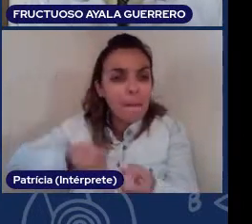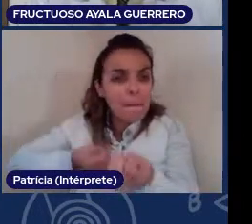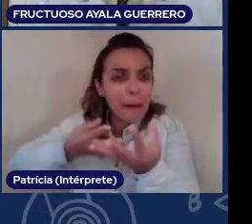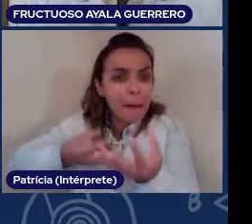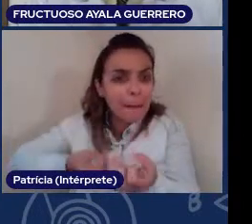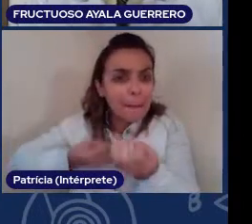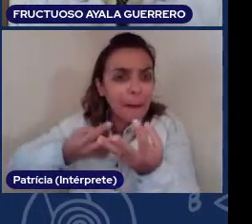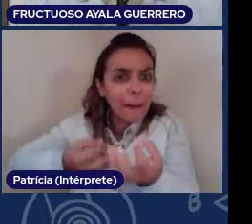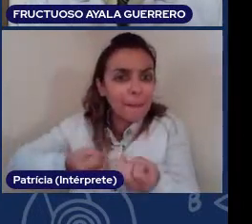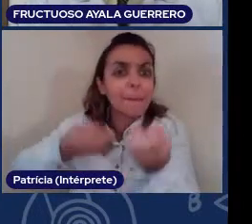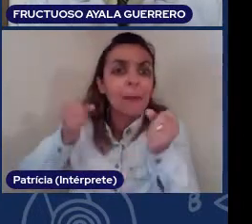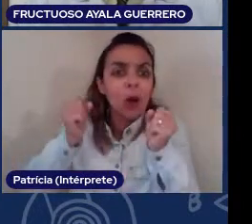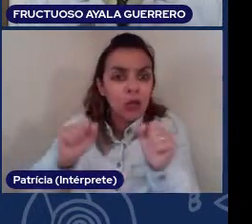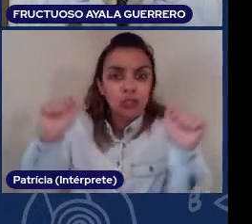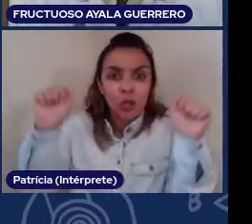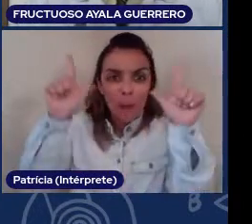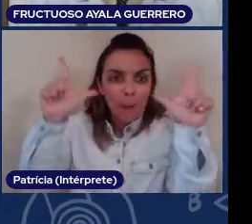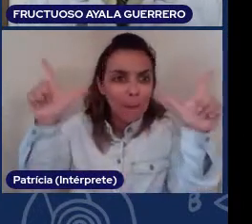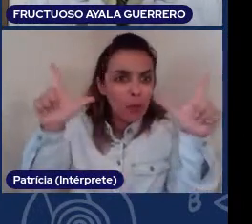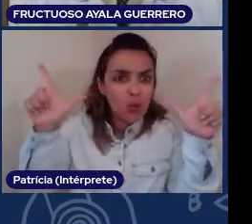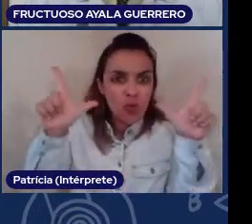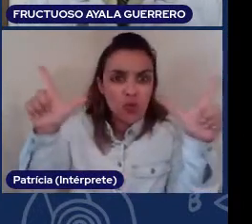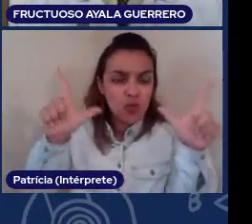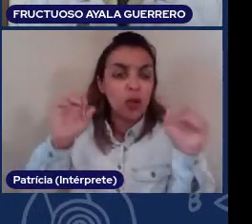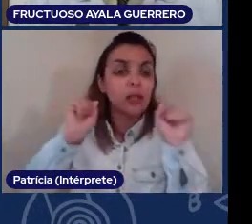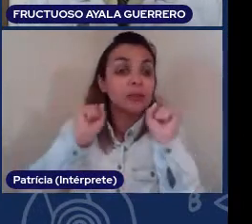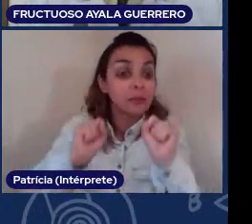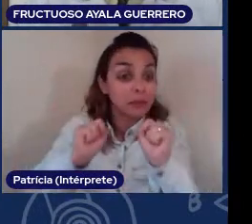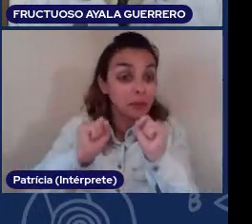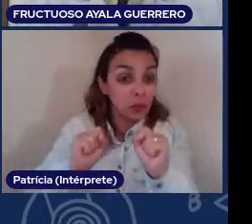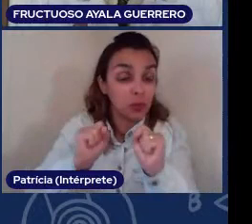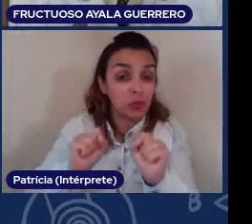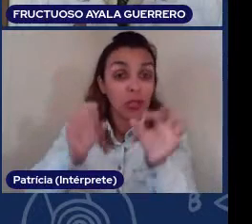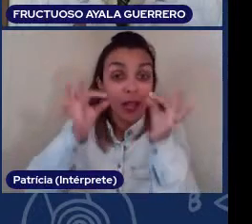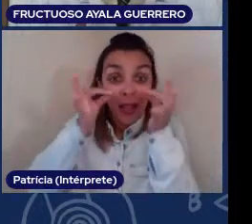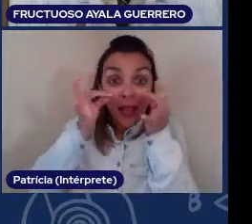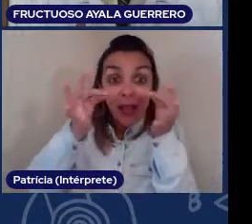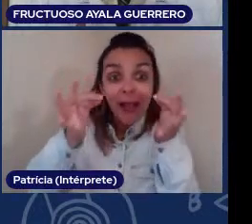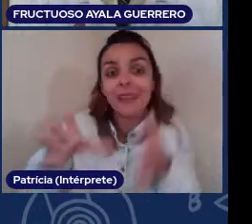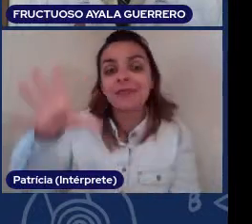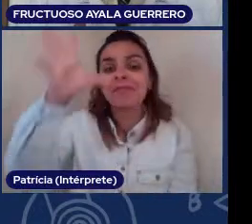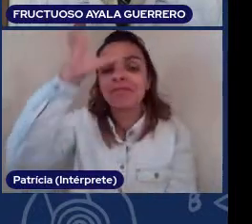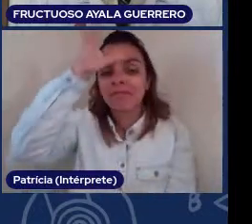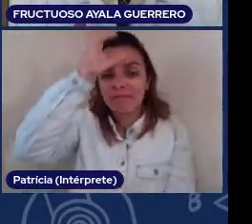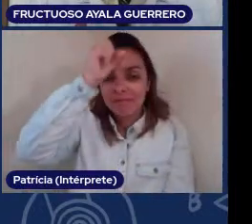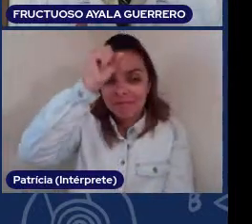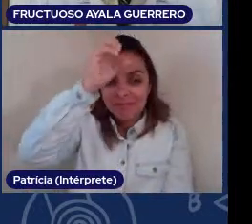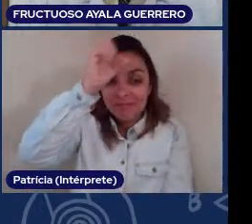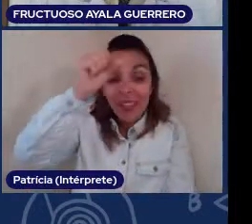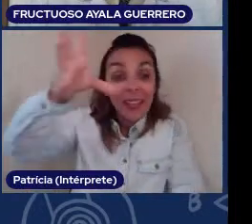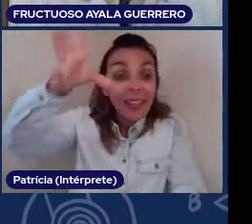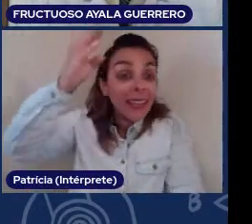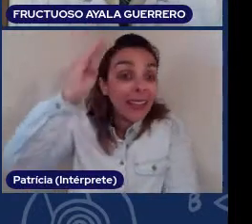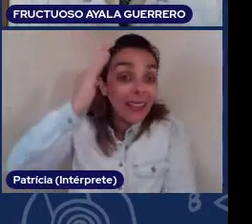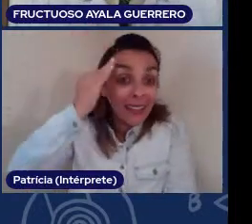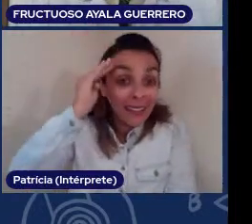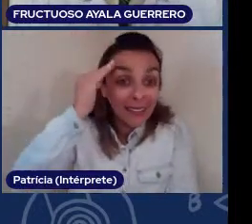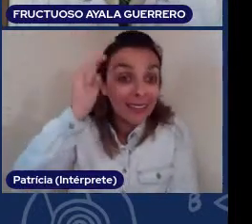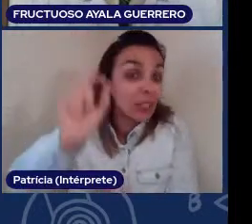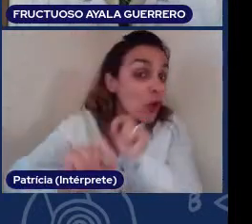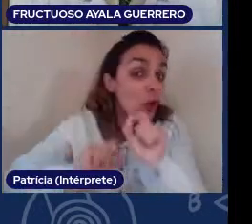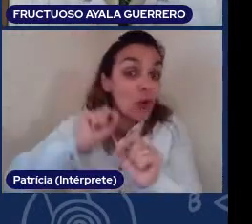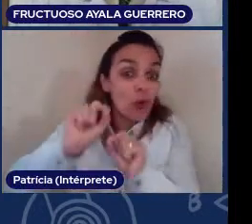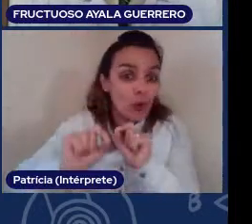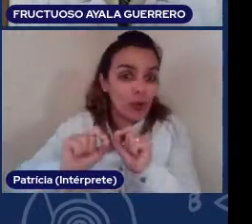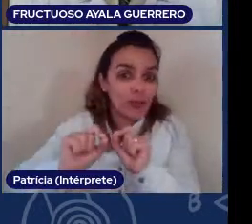muy despiertos para poder poner atención y entender lo que uno está describiendo. Y aquí hay